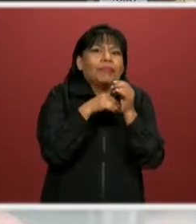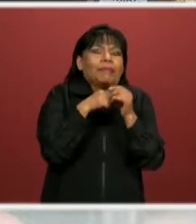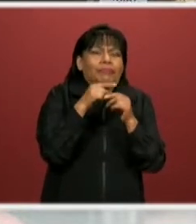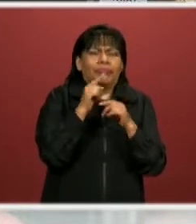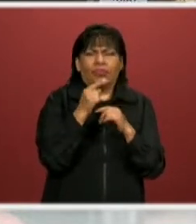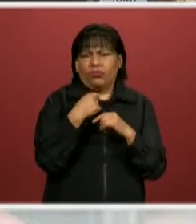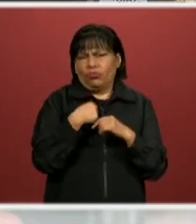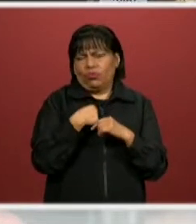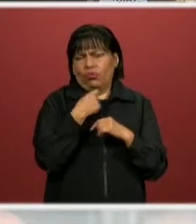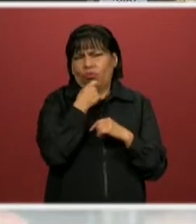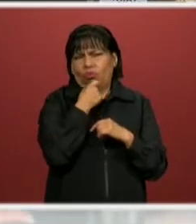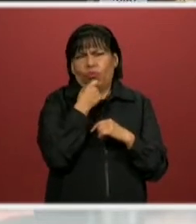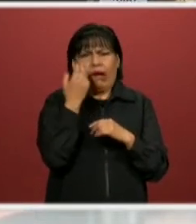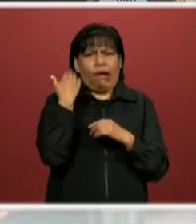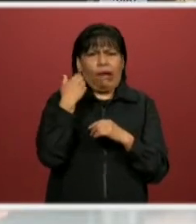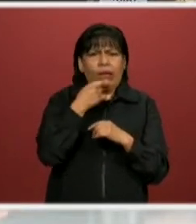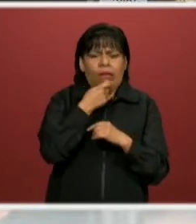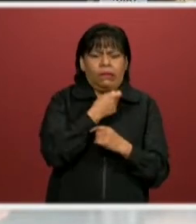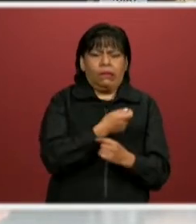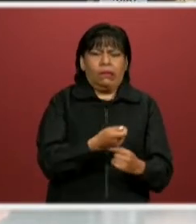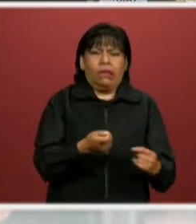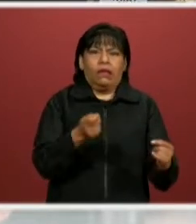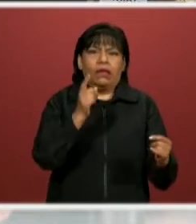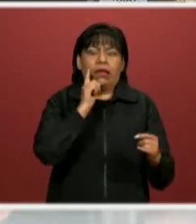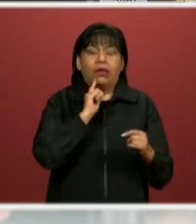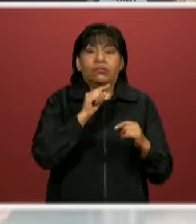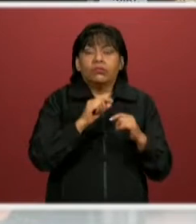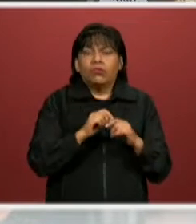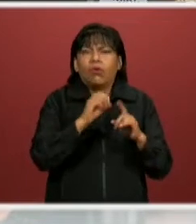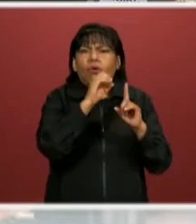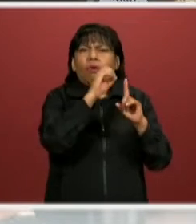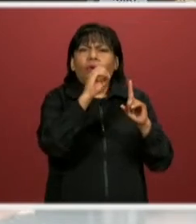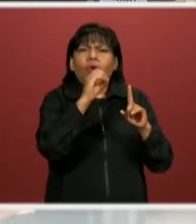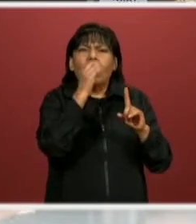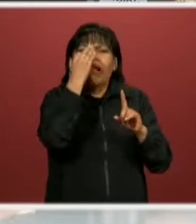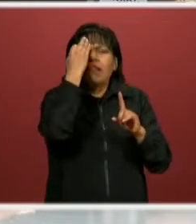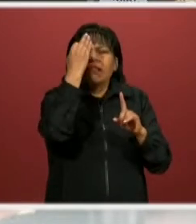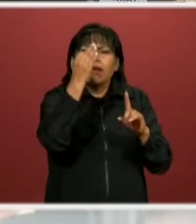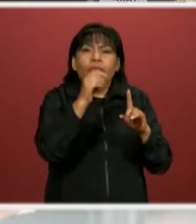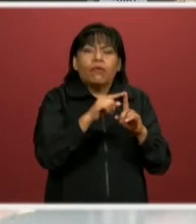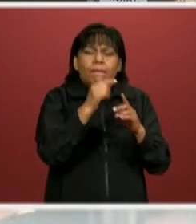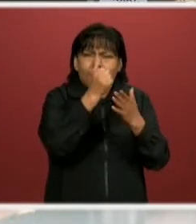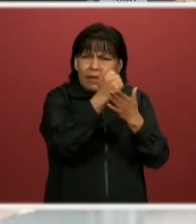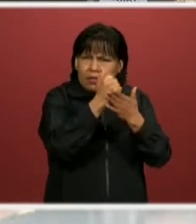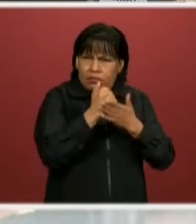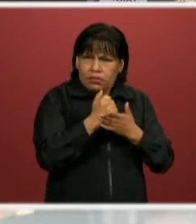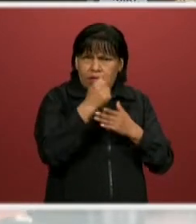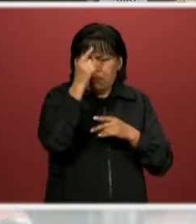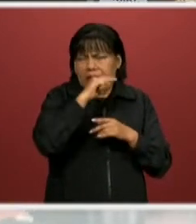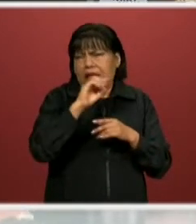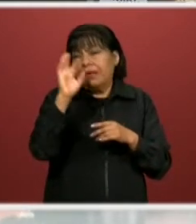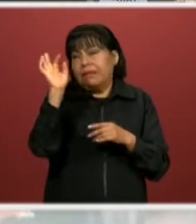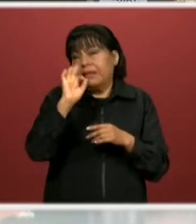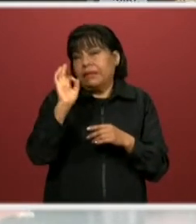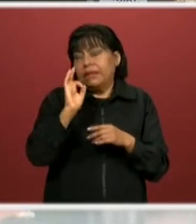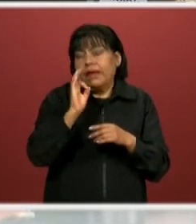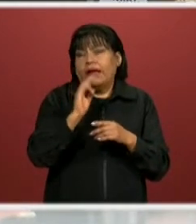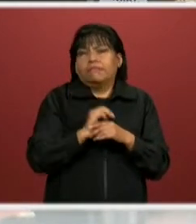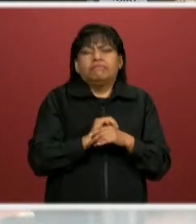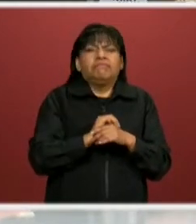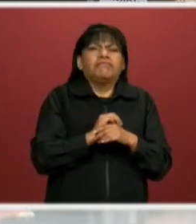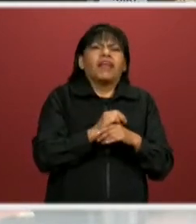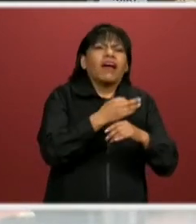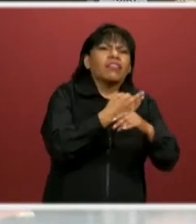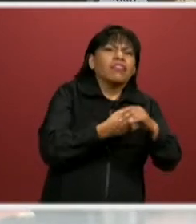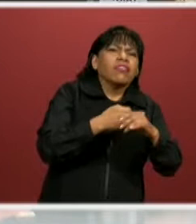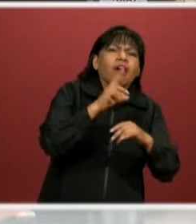niña organizaba mi tiempo en una rutina la rutina me ayudaba a que no se me hiciera tarde a que pudiera yo